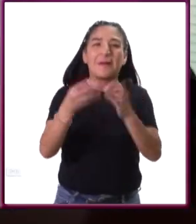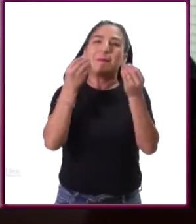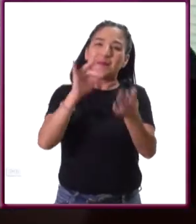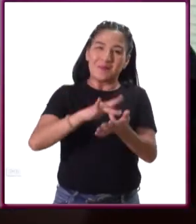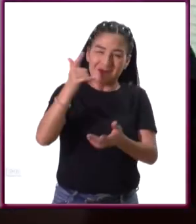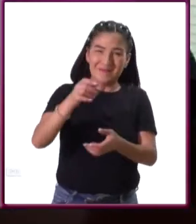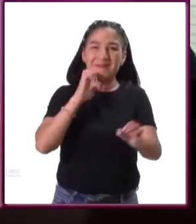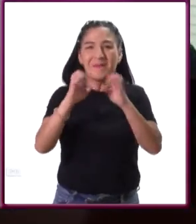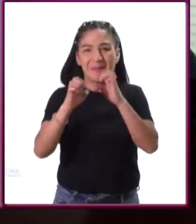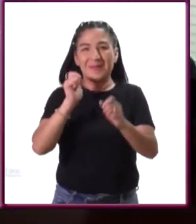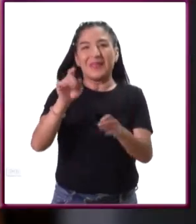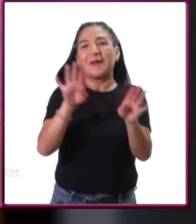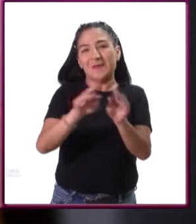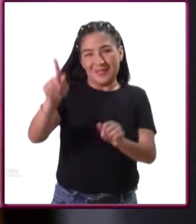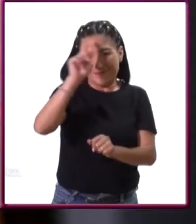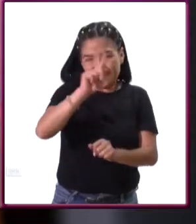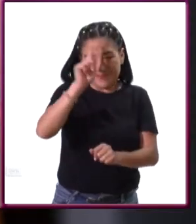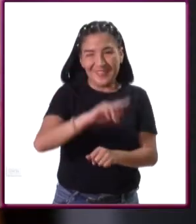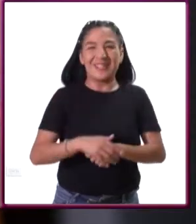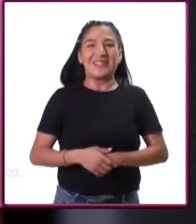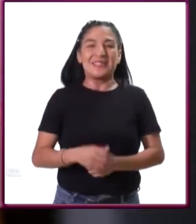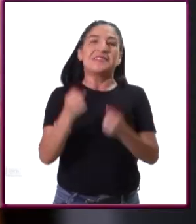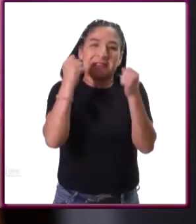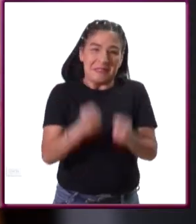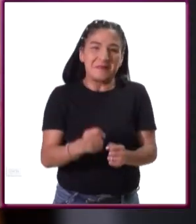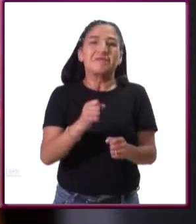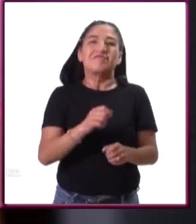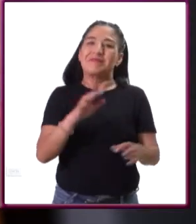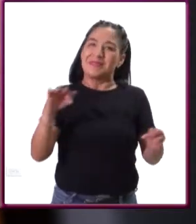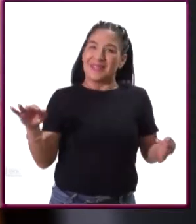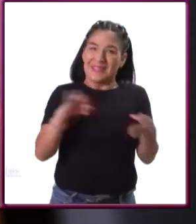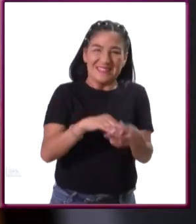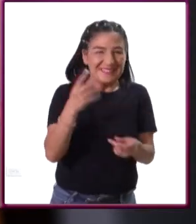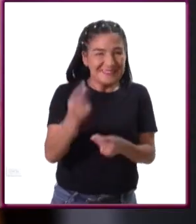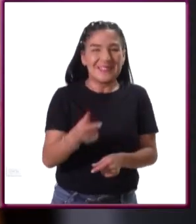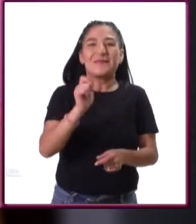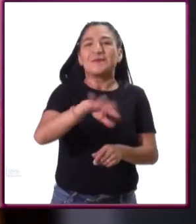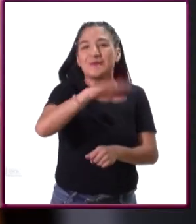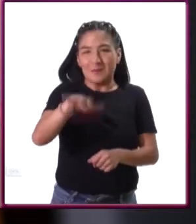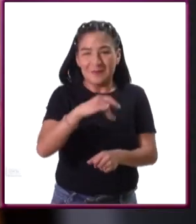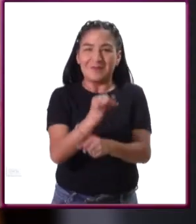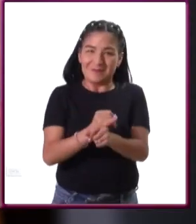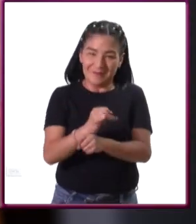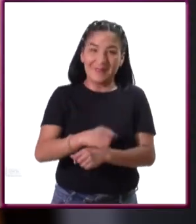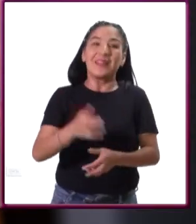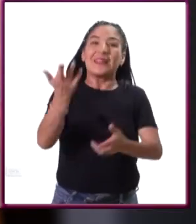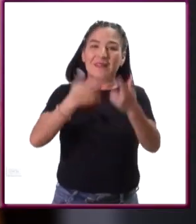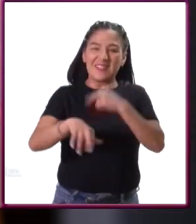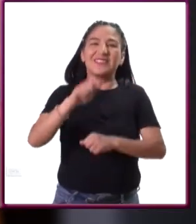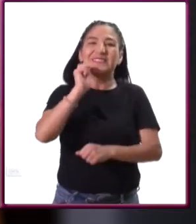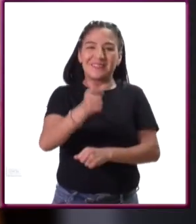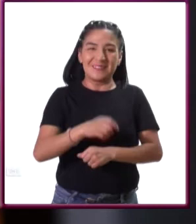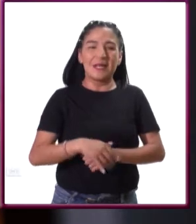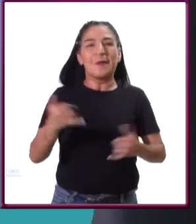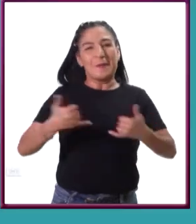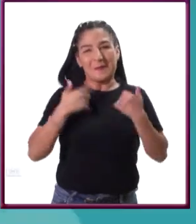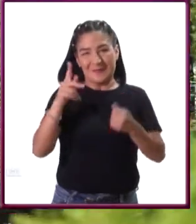estas recomendaciones, seguro enseguida las vamos a buscar. Pero bueno, regresamos con esto que es Jóvenes en